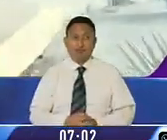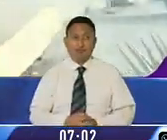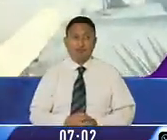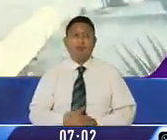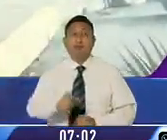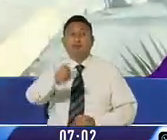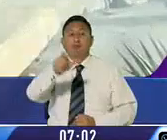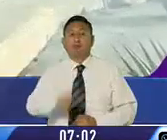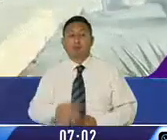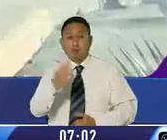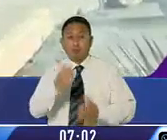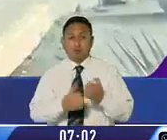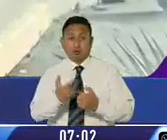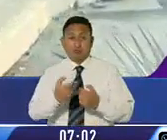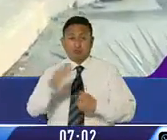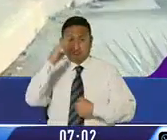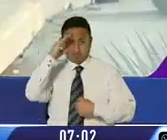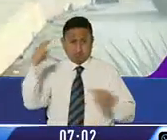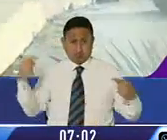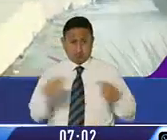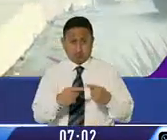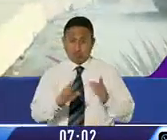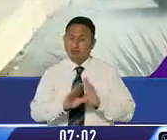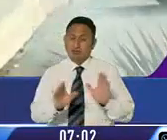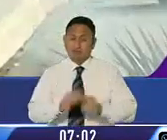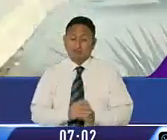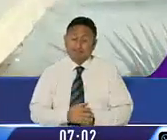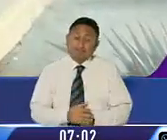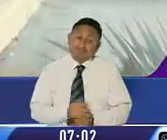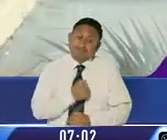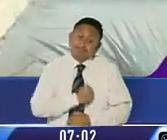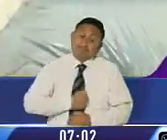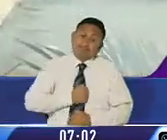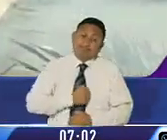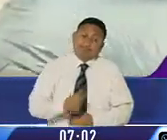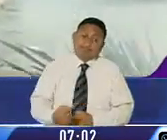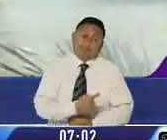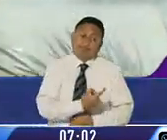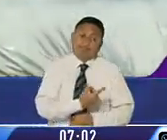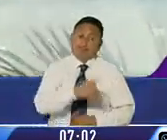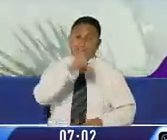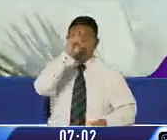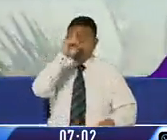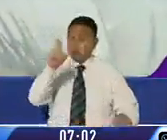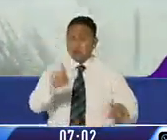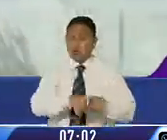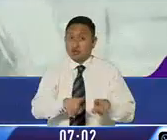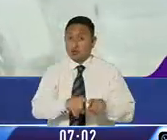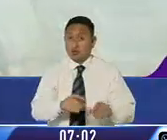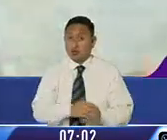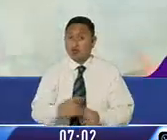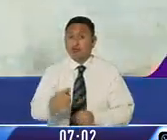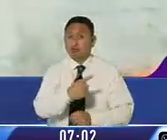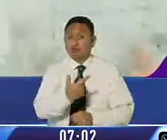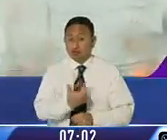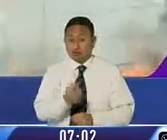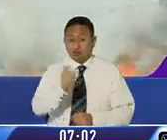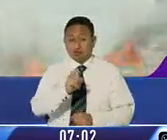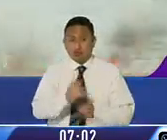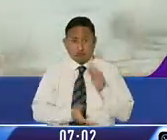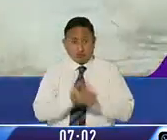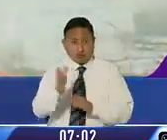los manifestantes y los conductores, que lamentablemente han manifestado su inconformidad porque muchos de ellos necesitan llegar a